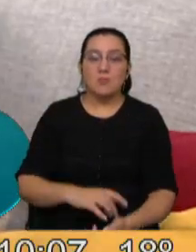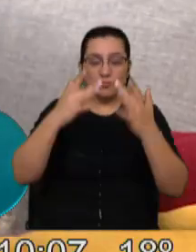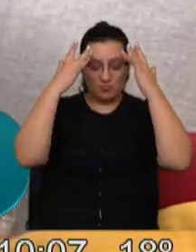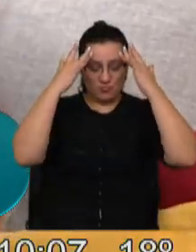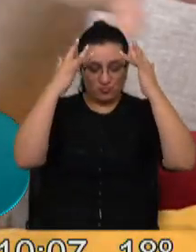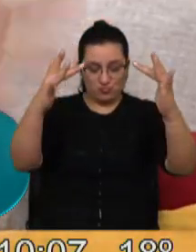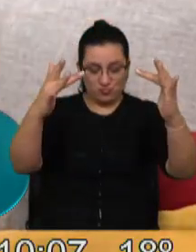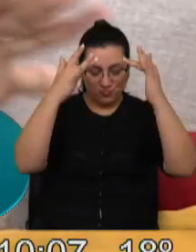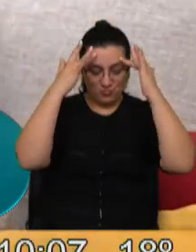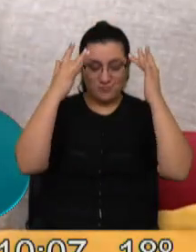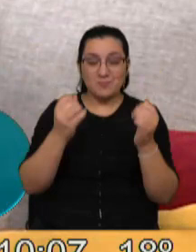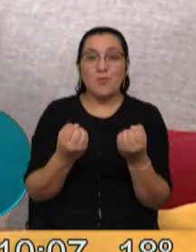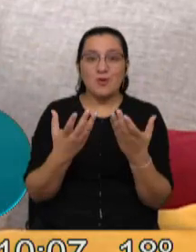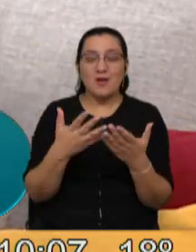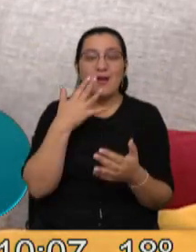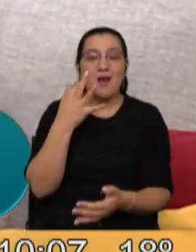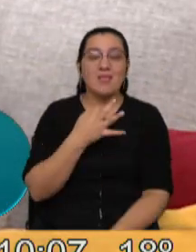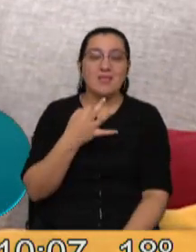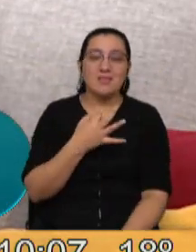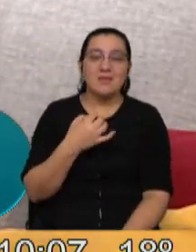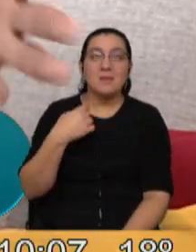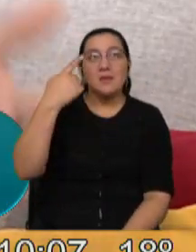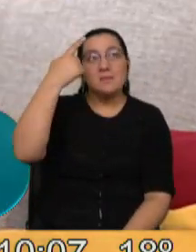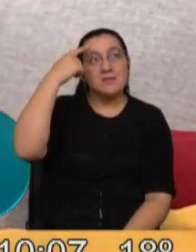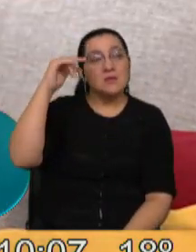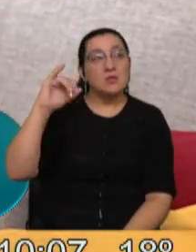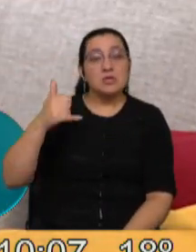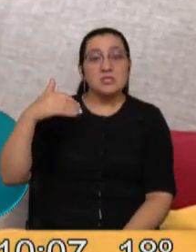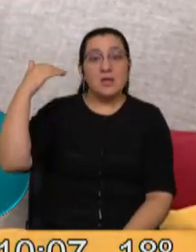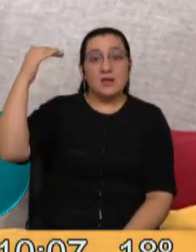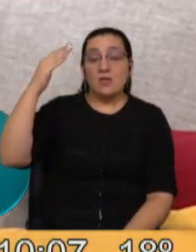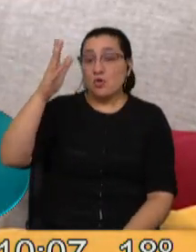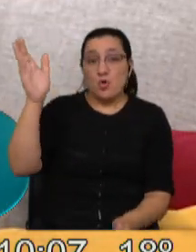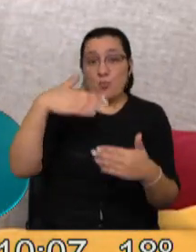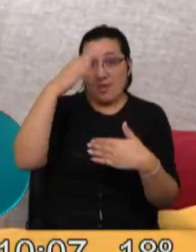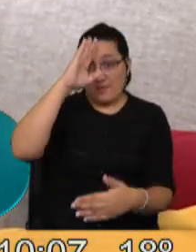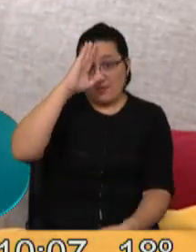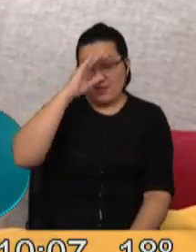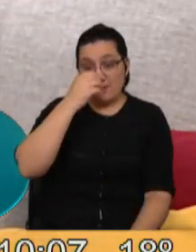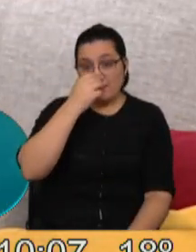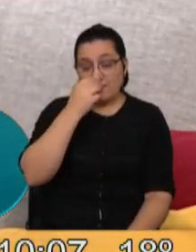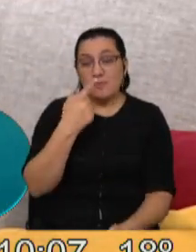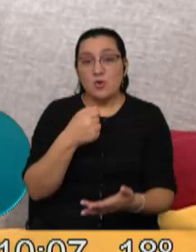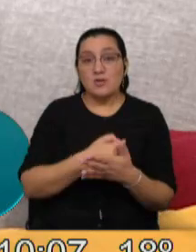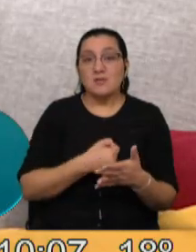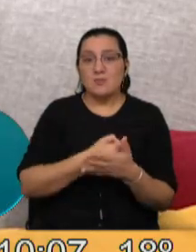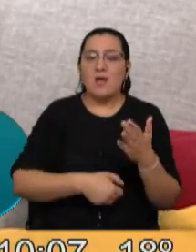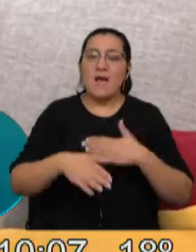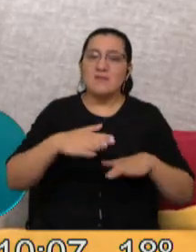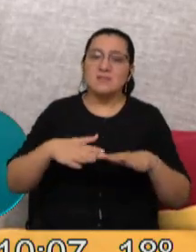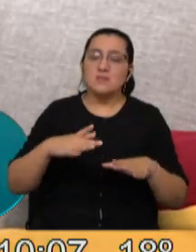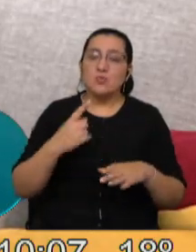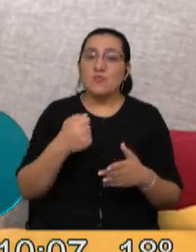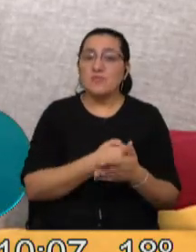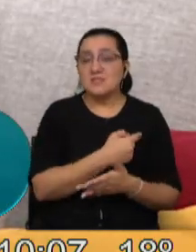Ok, bueno, entonces en realidad, porque uno piensa que cuando ya es grande no puede aprender, no, en realidad sí. Y lo que se intenta es, a veces se toma un fin de